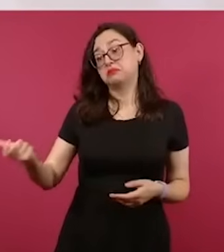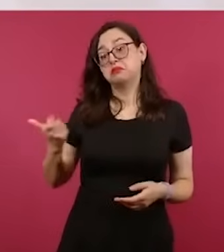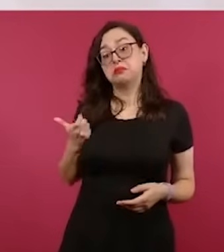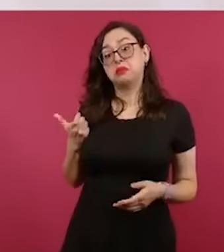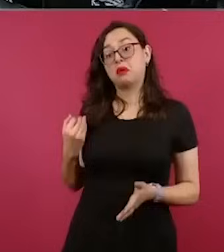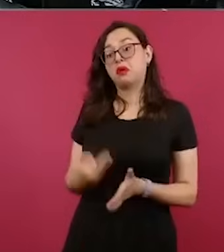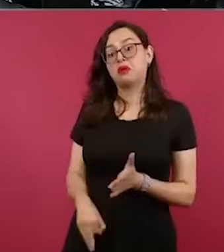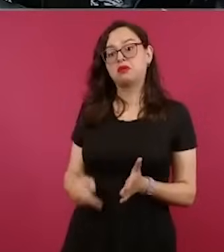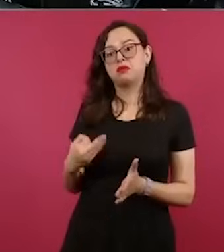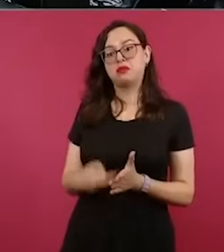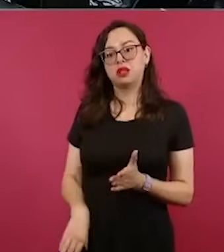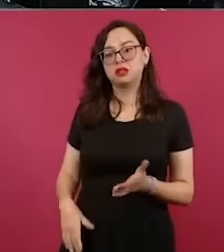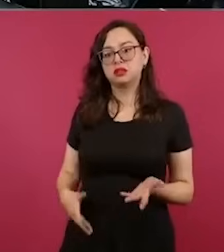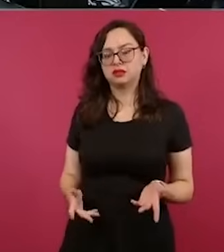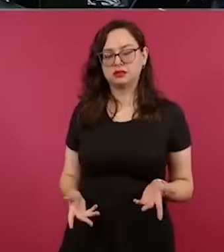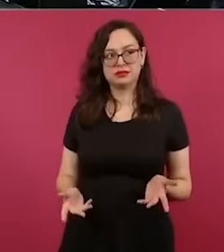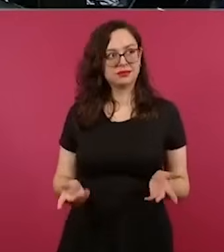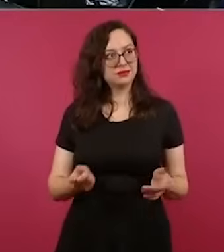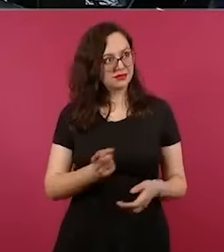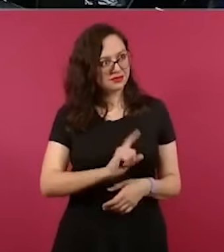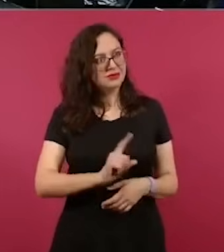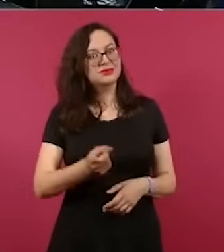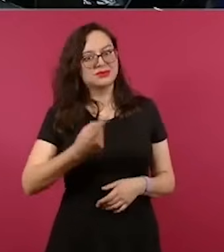y nos dejaron como 10,